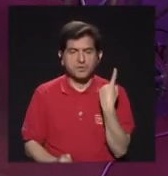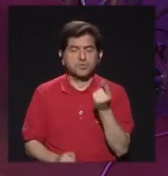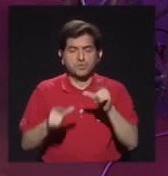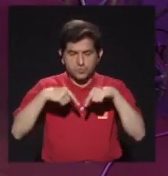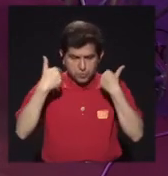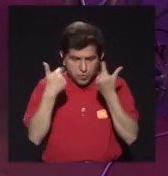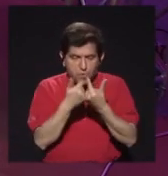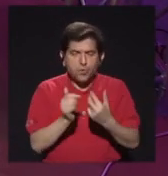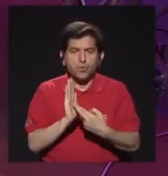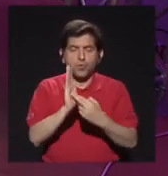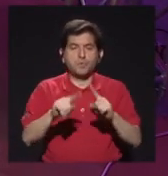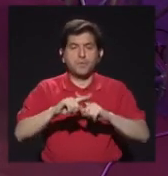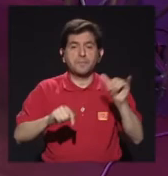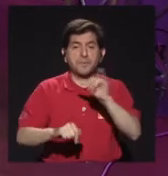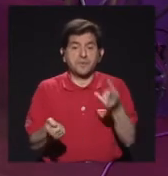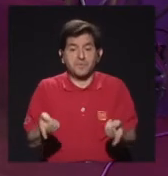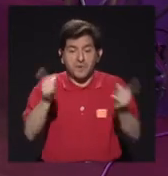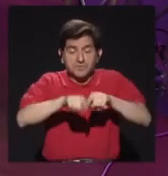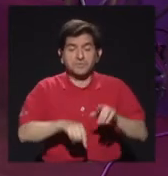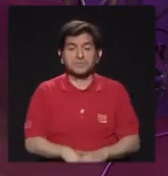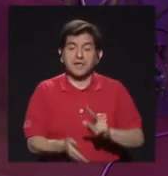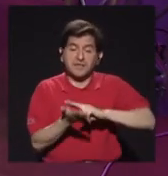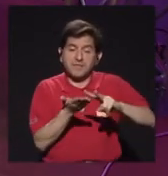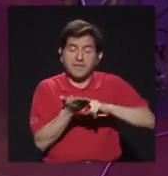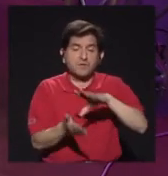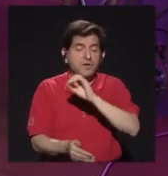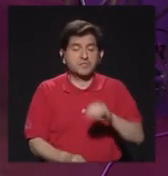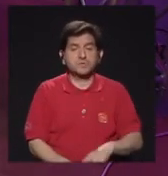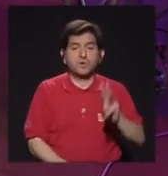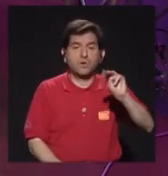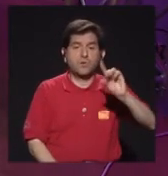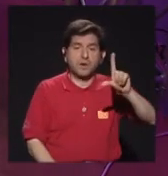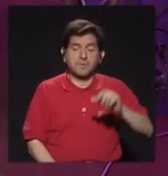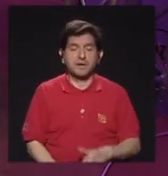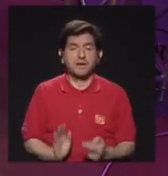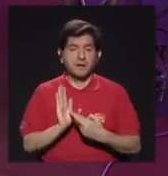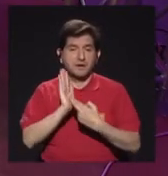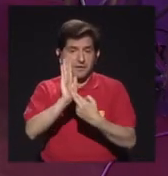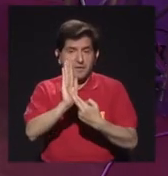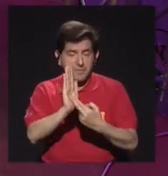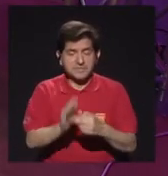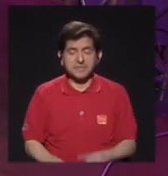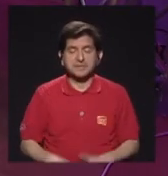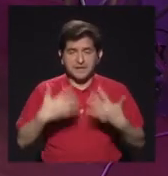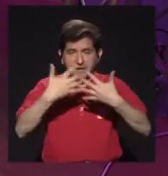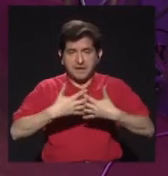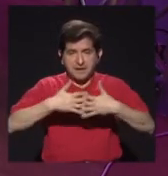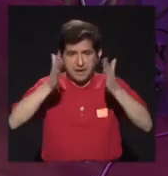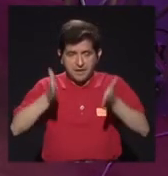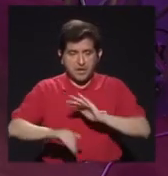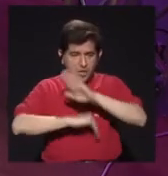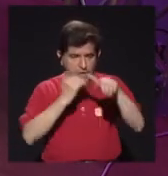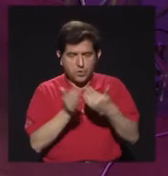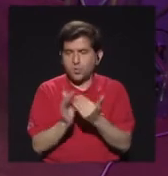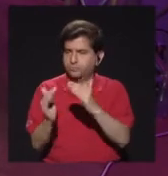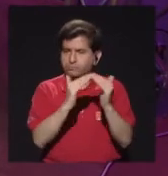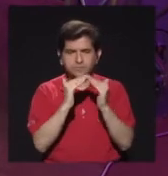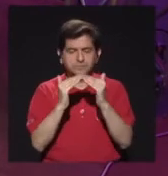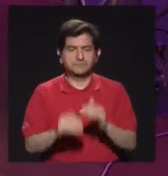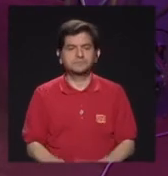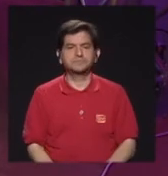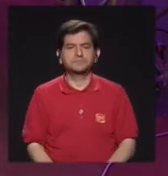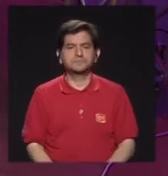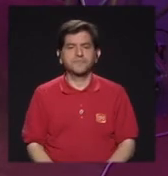pasa compartidos como el libertario liberación nacional que representan a una serie de empresarios sino a toda la población y es cierto digamos los